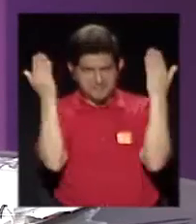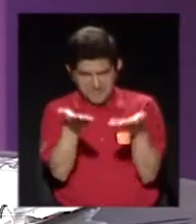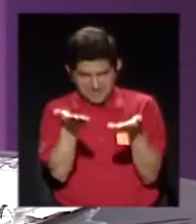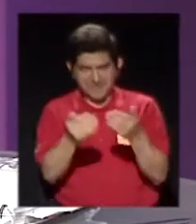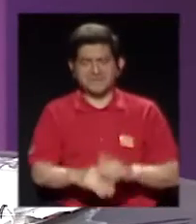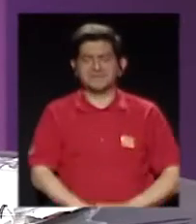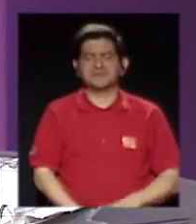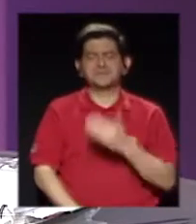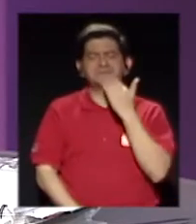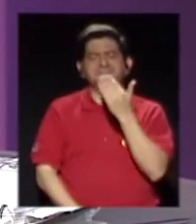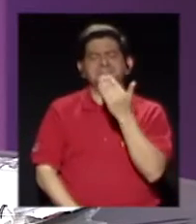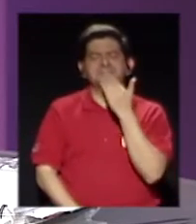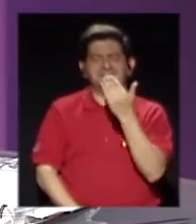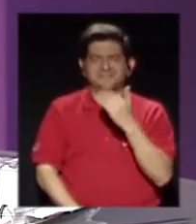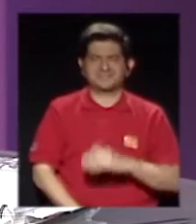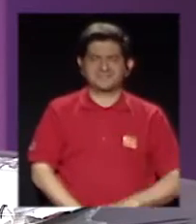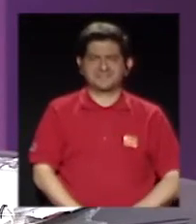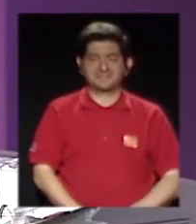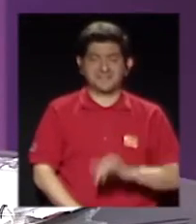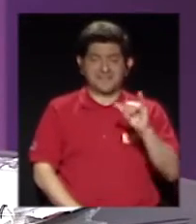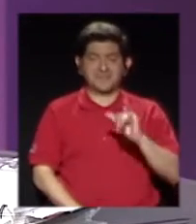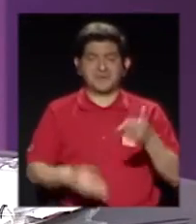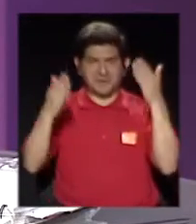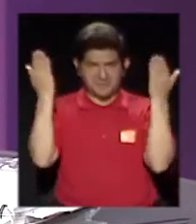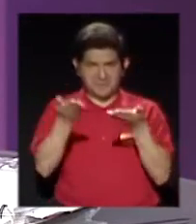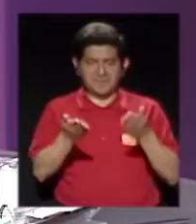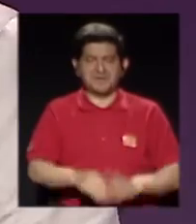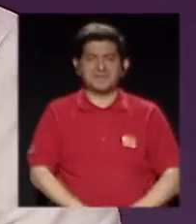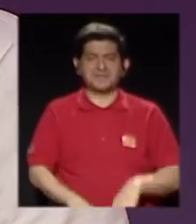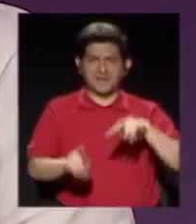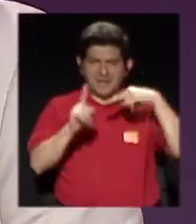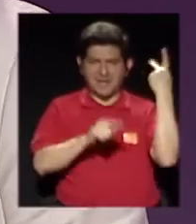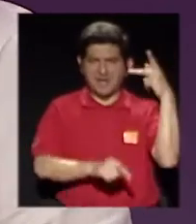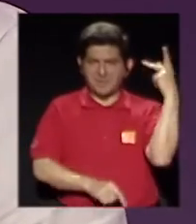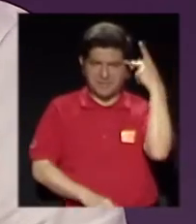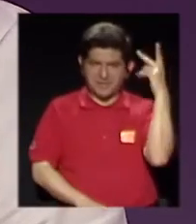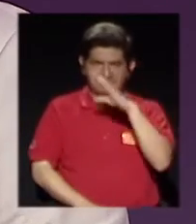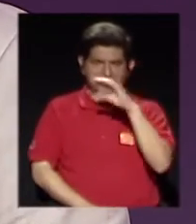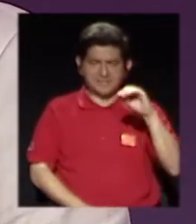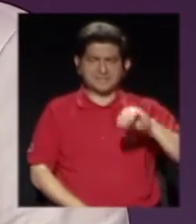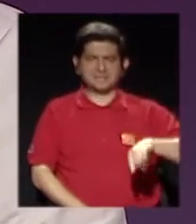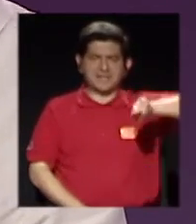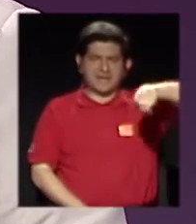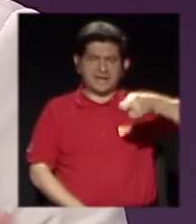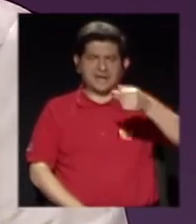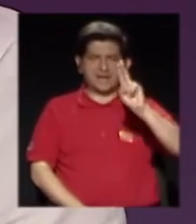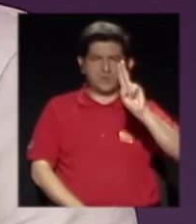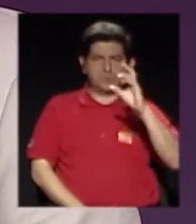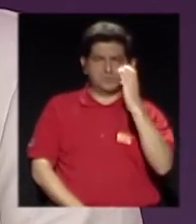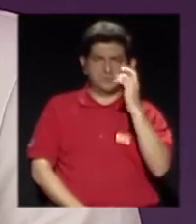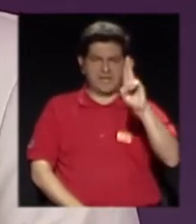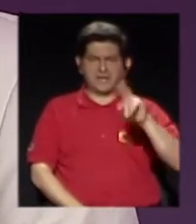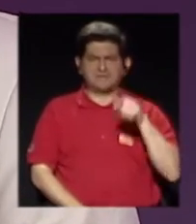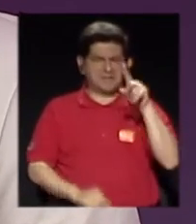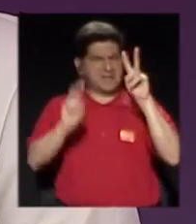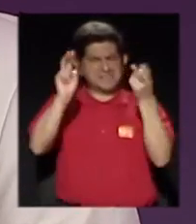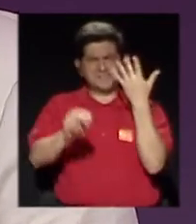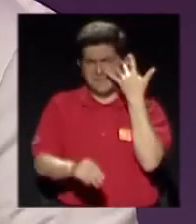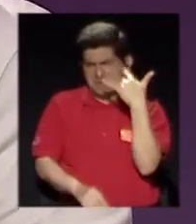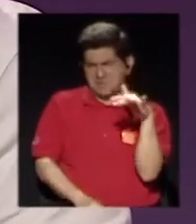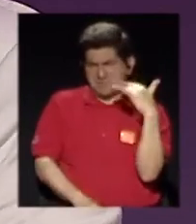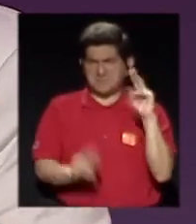luisa grana miradas políticas y al canal de la usr queremos conversar de este tema que parece nuevo parece un